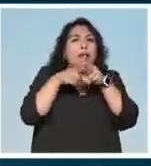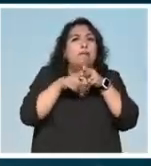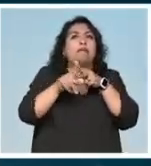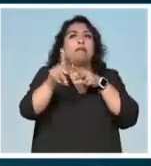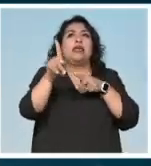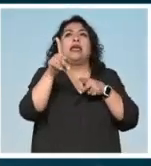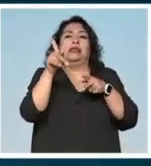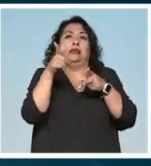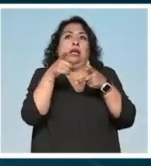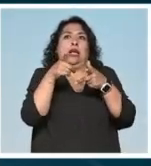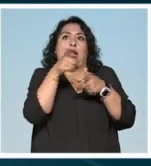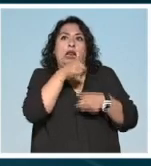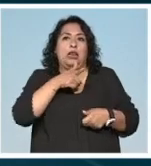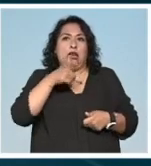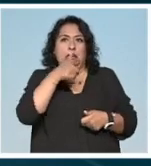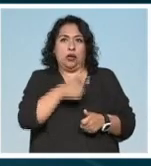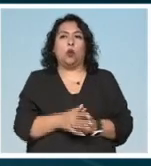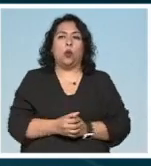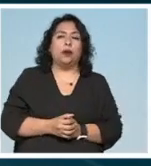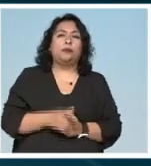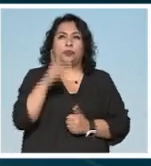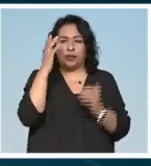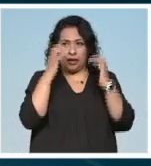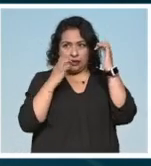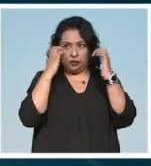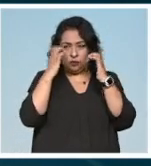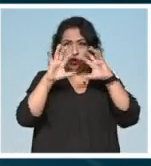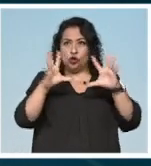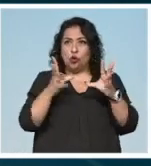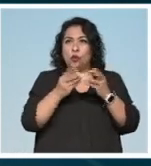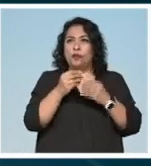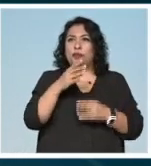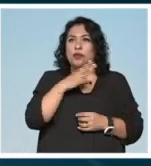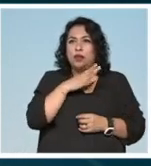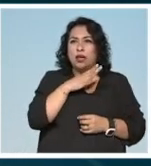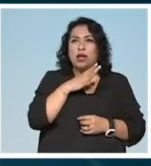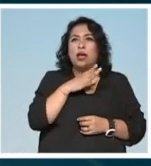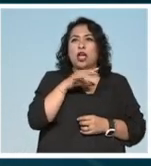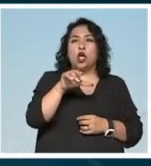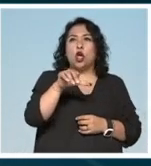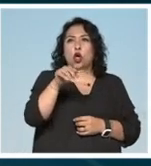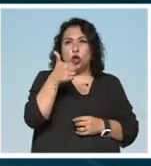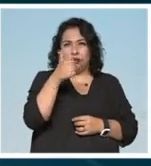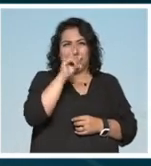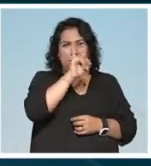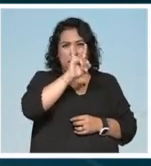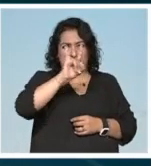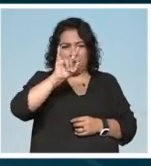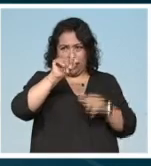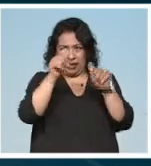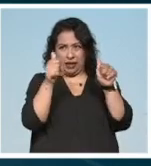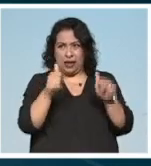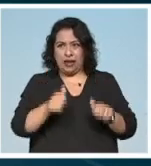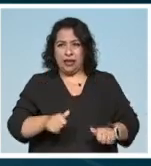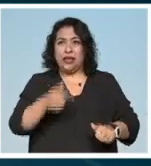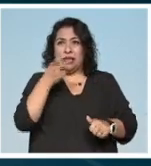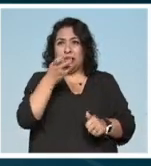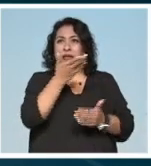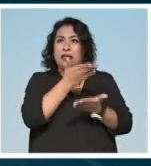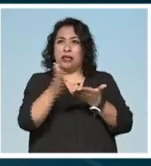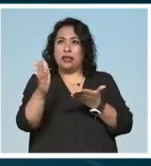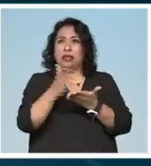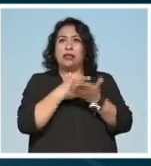de la lengua. La exposición está compuesta por 11 obras y estas obras se dividen